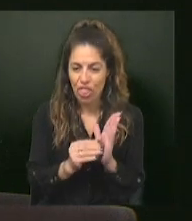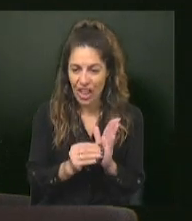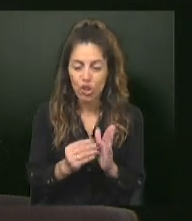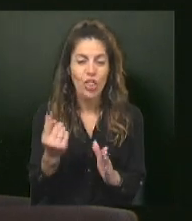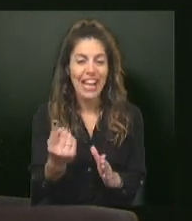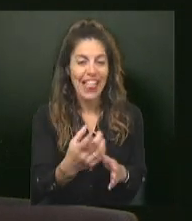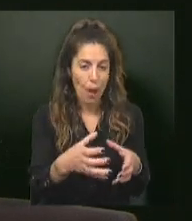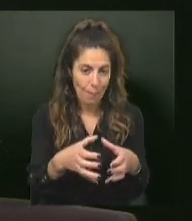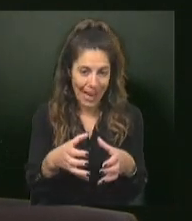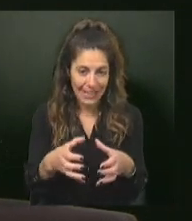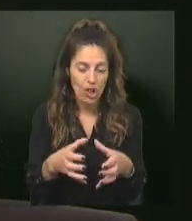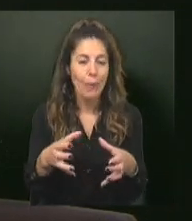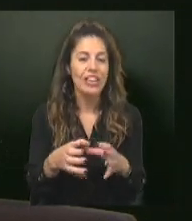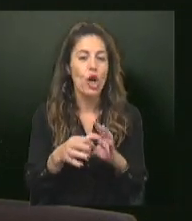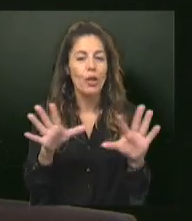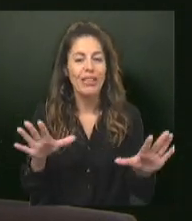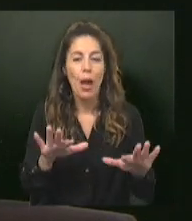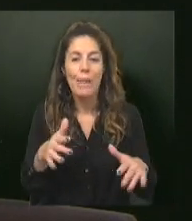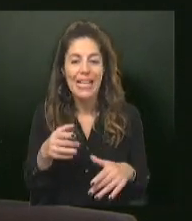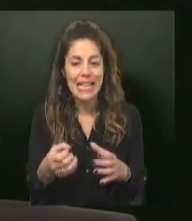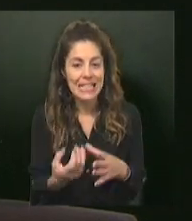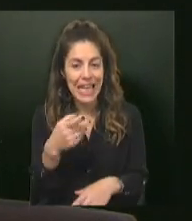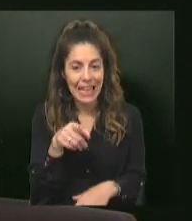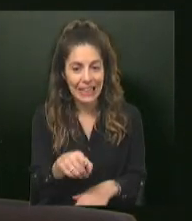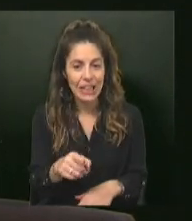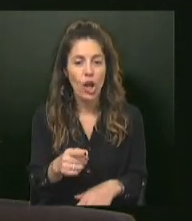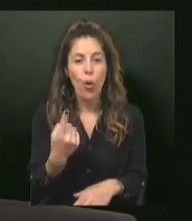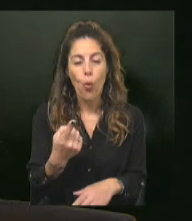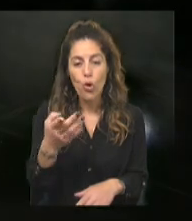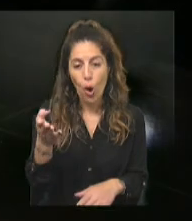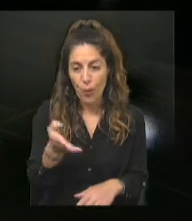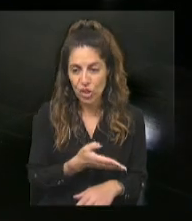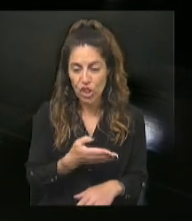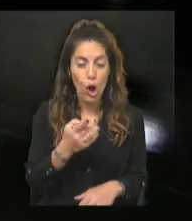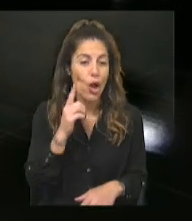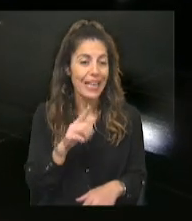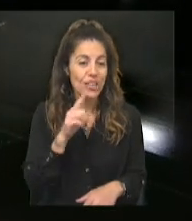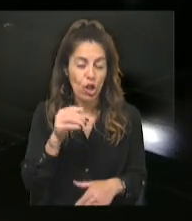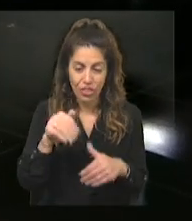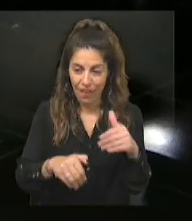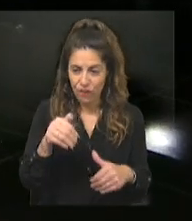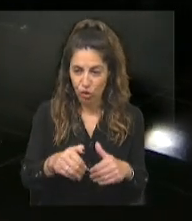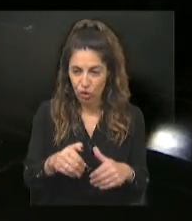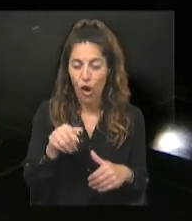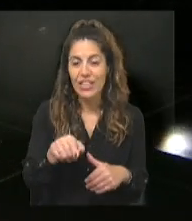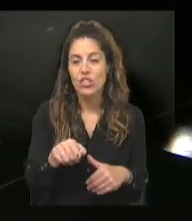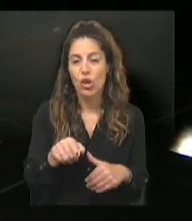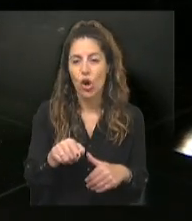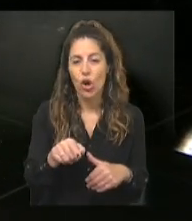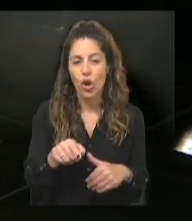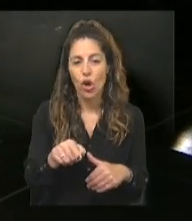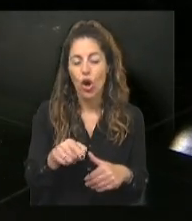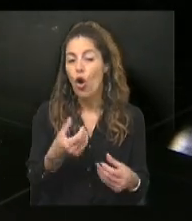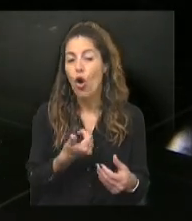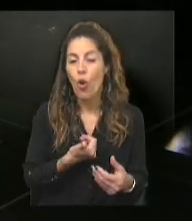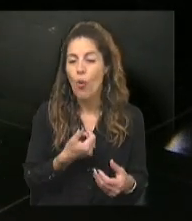cada partido y el partido independiente aparece ahí con un 1% de intención de Voto no es la foto del 27 no pero pero bueno